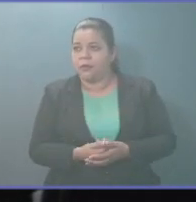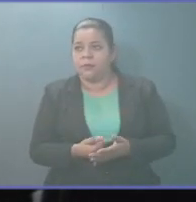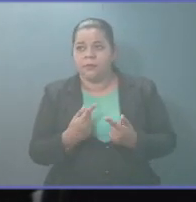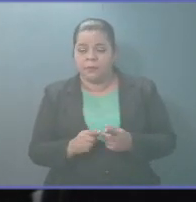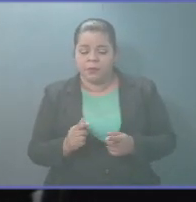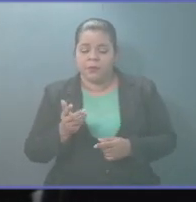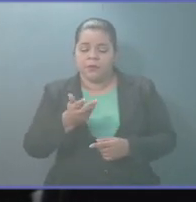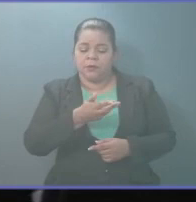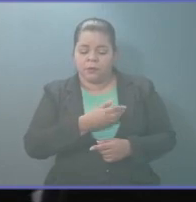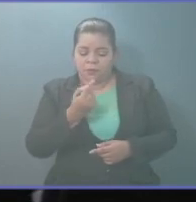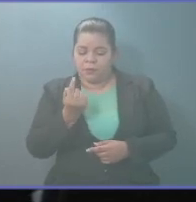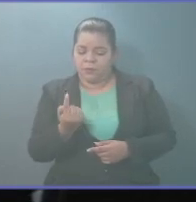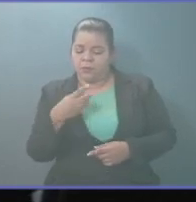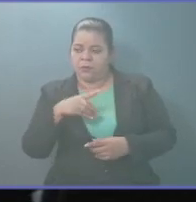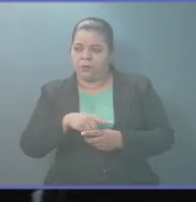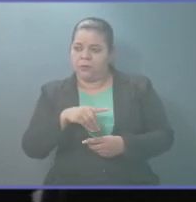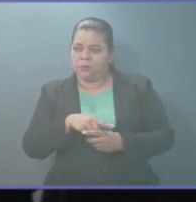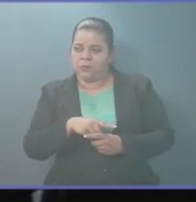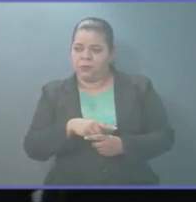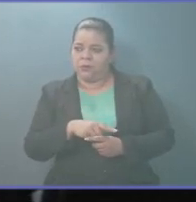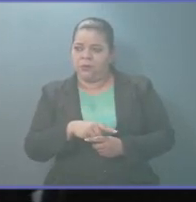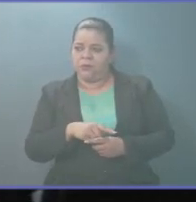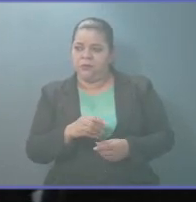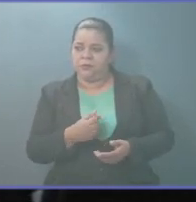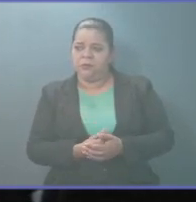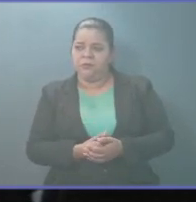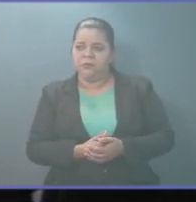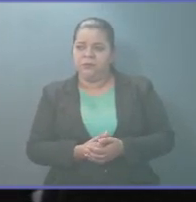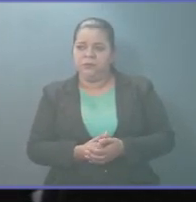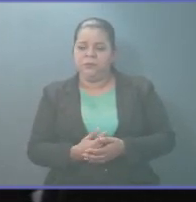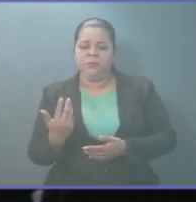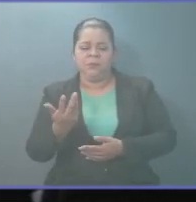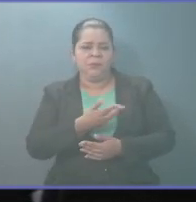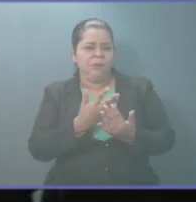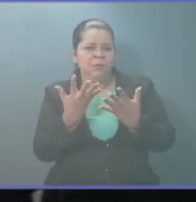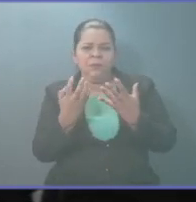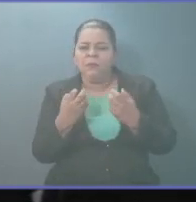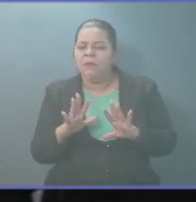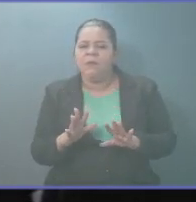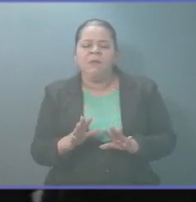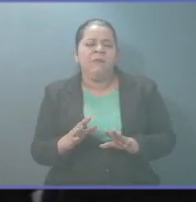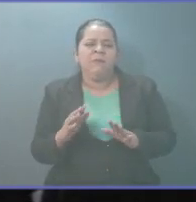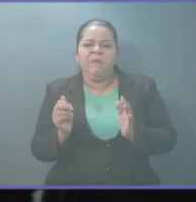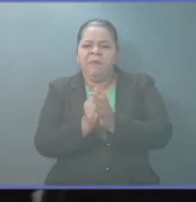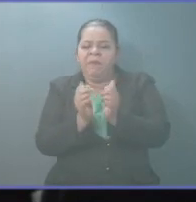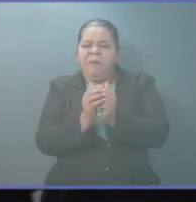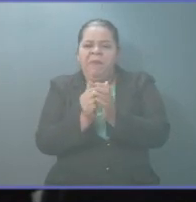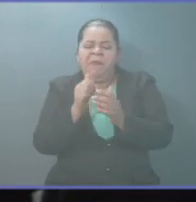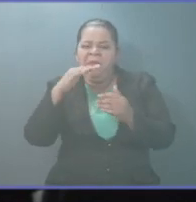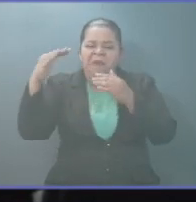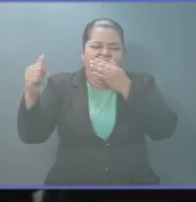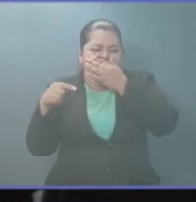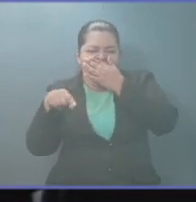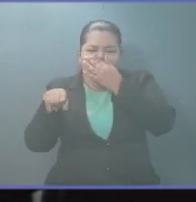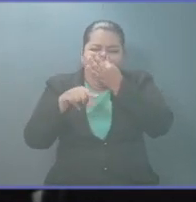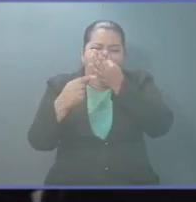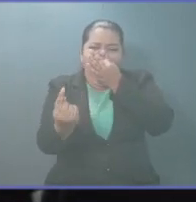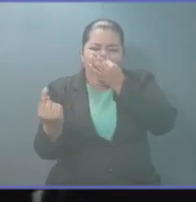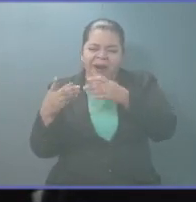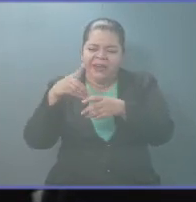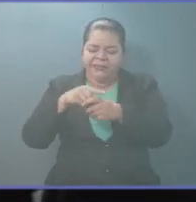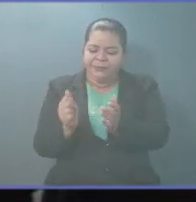Para que se puedan contemplar, y eso sería informarlo inmediatamente para que se pueda contemplar en las